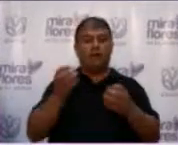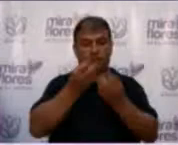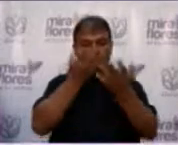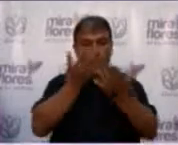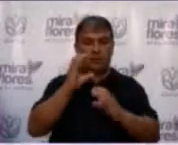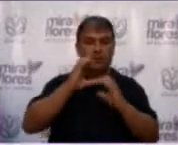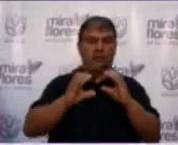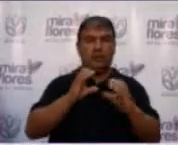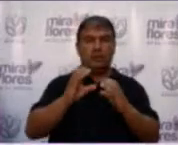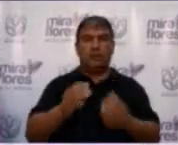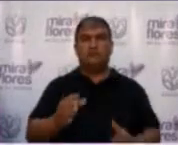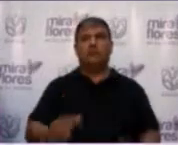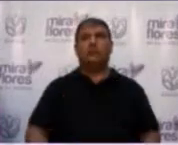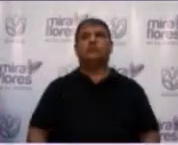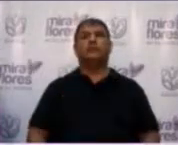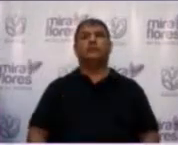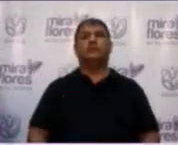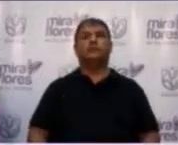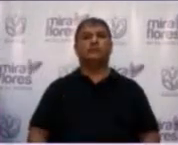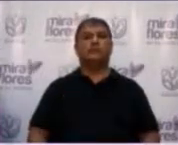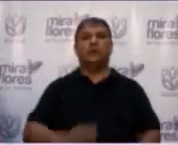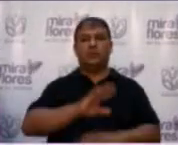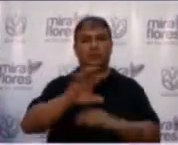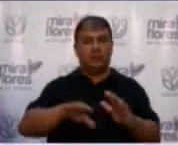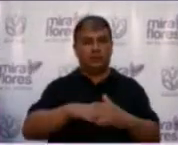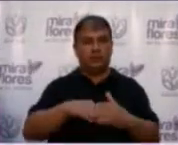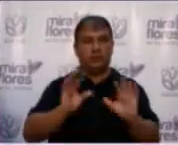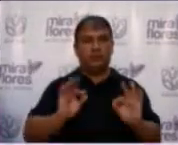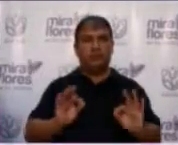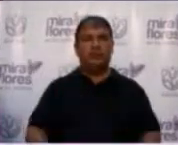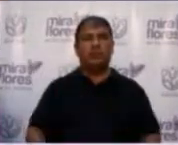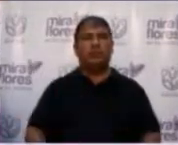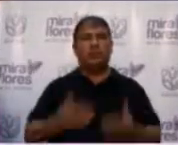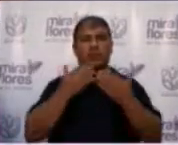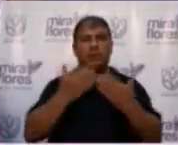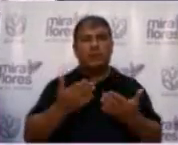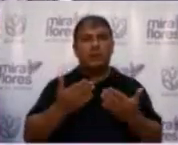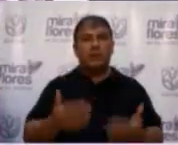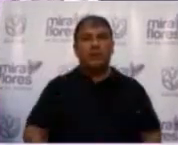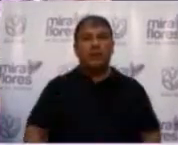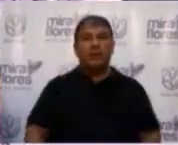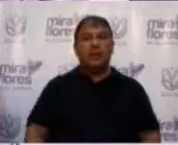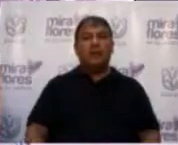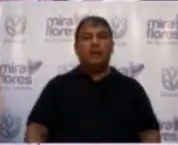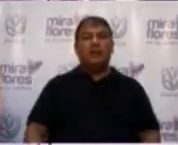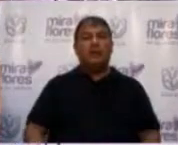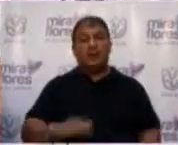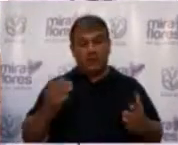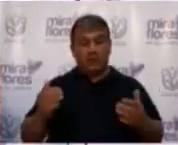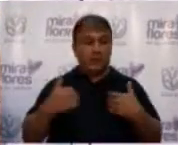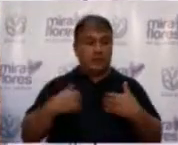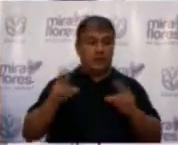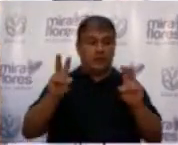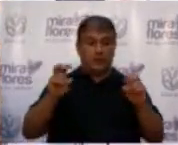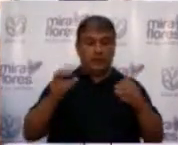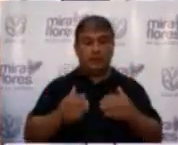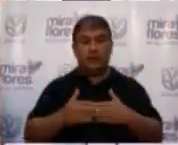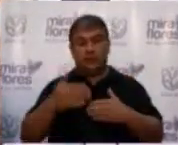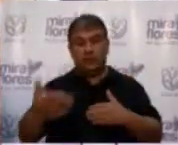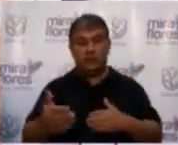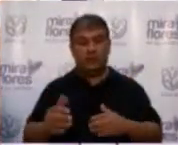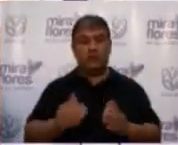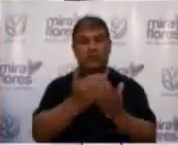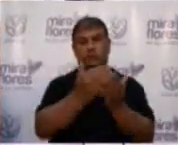y las Comunicaciones Sintel. Es todo, señor alcalde. Bien, muchas gracias. Si no tenemos más temas, iremos a la